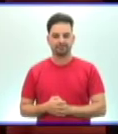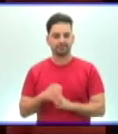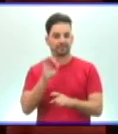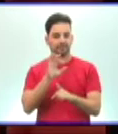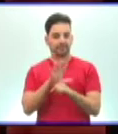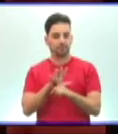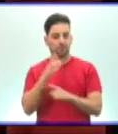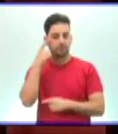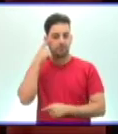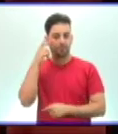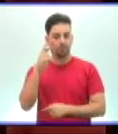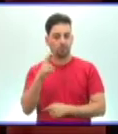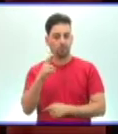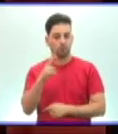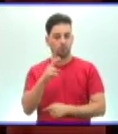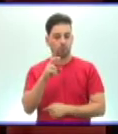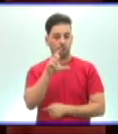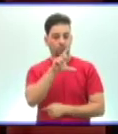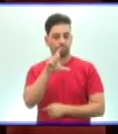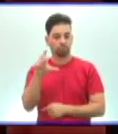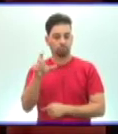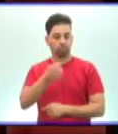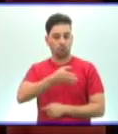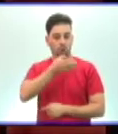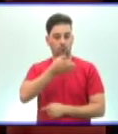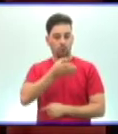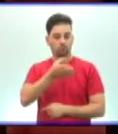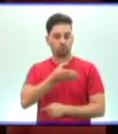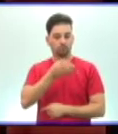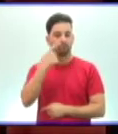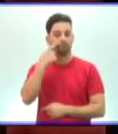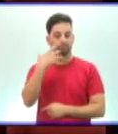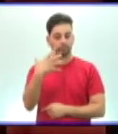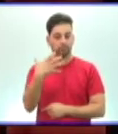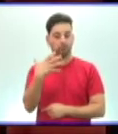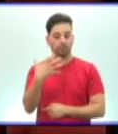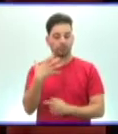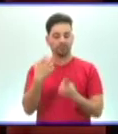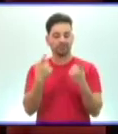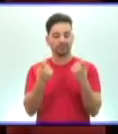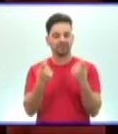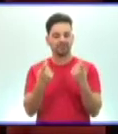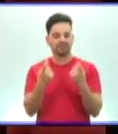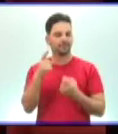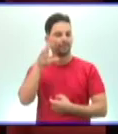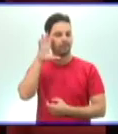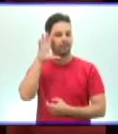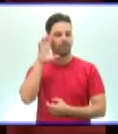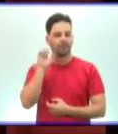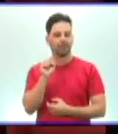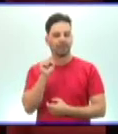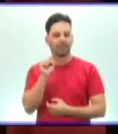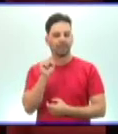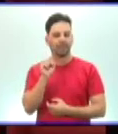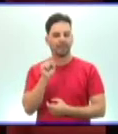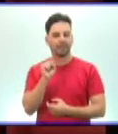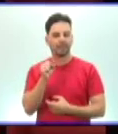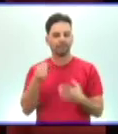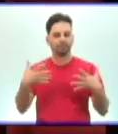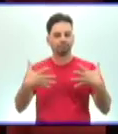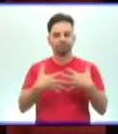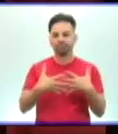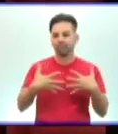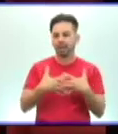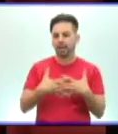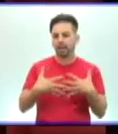Comenzamos recordando conceptos importantes que son necesarios para entender esa relación que se establece entre